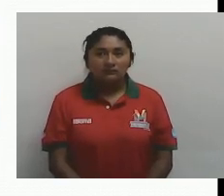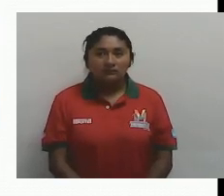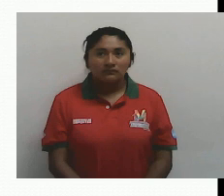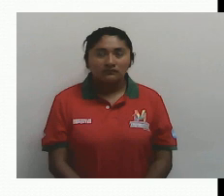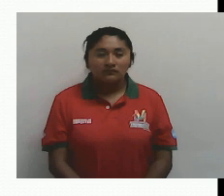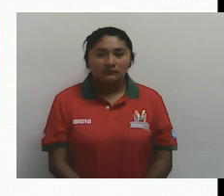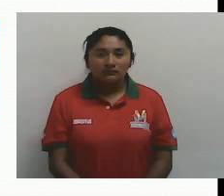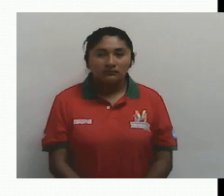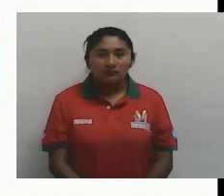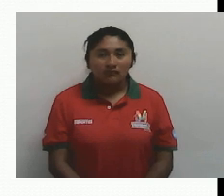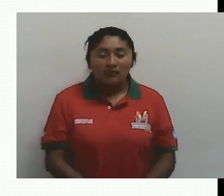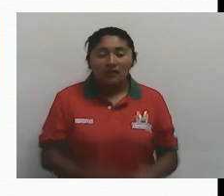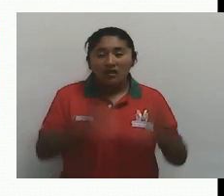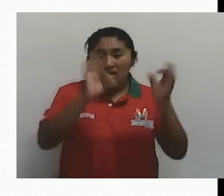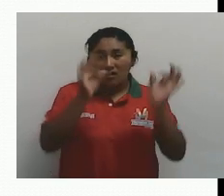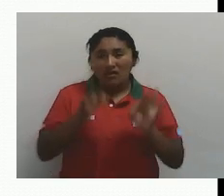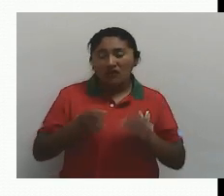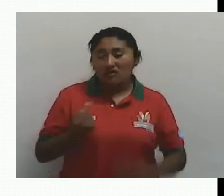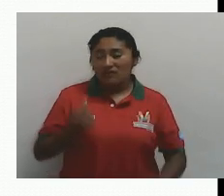El estilo espalda.